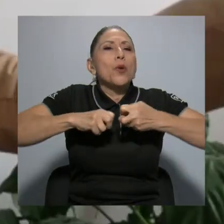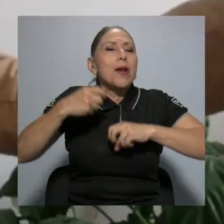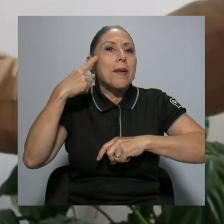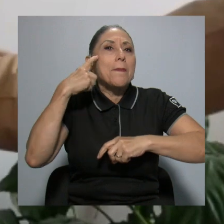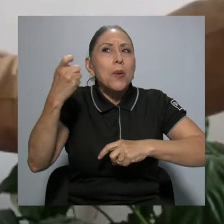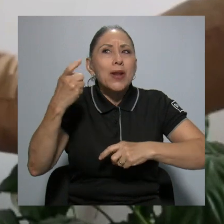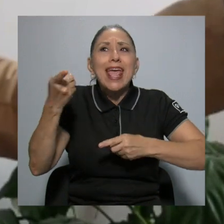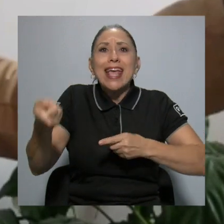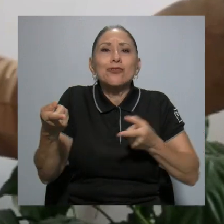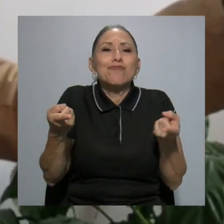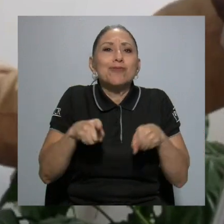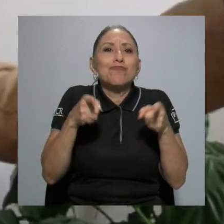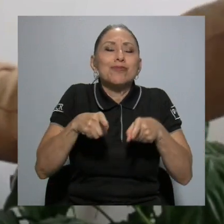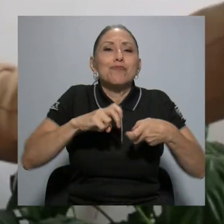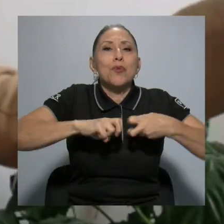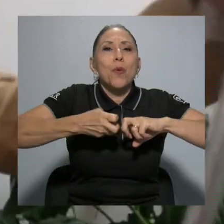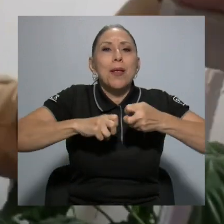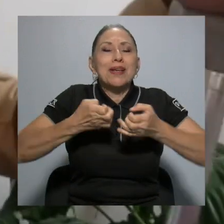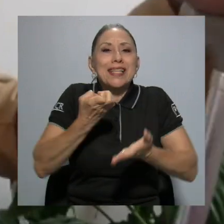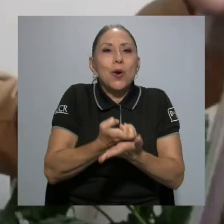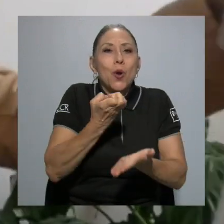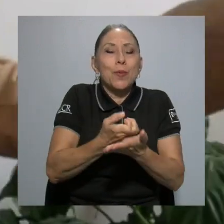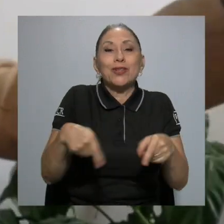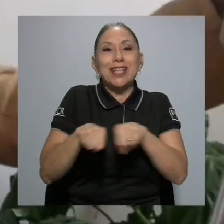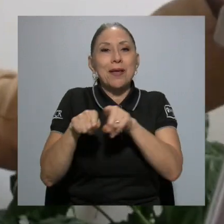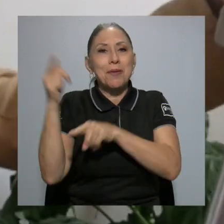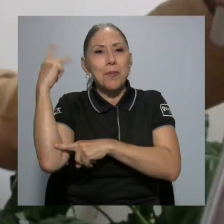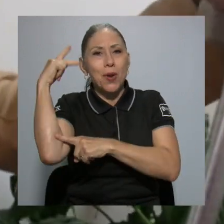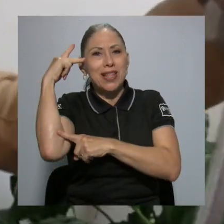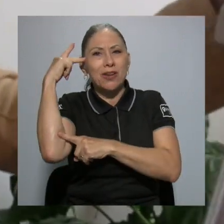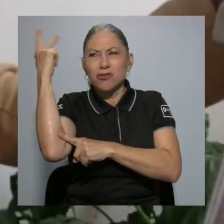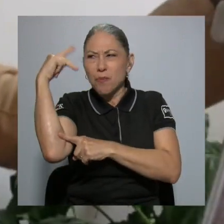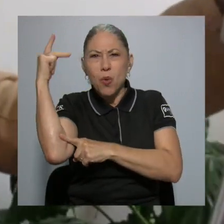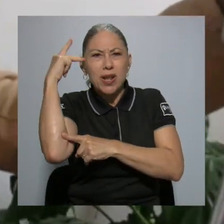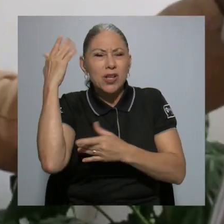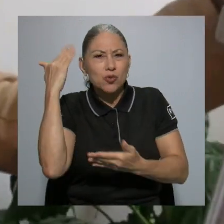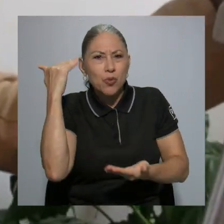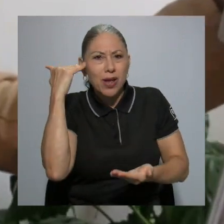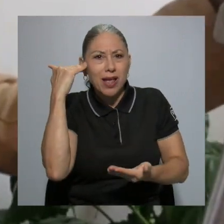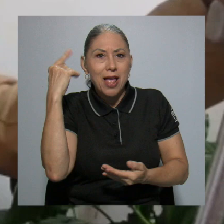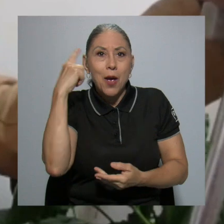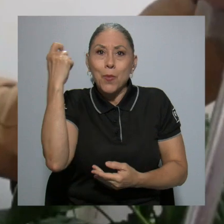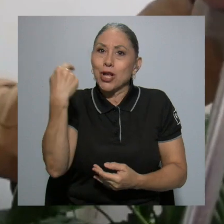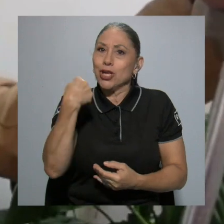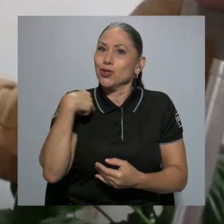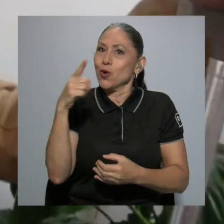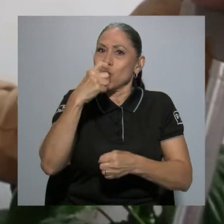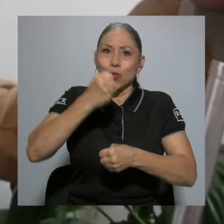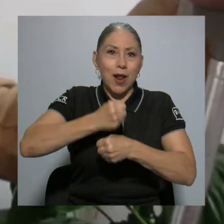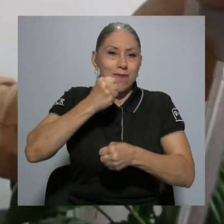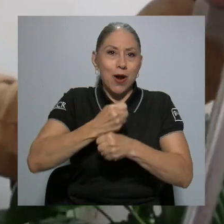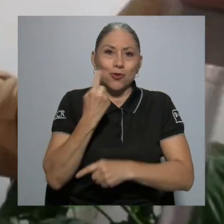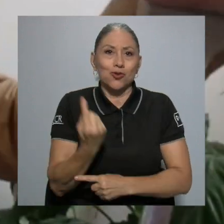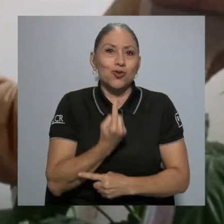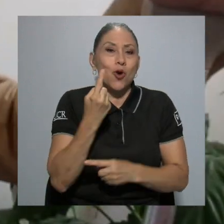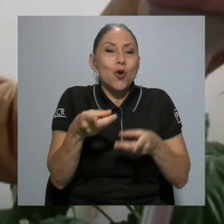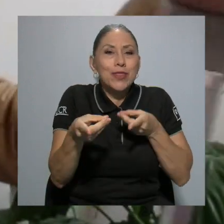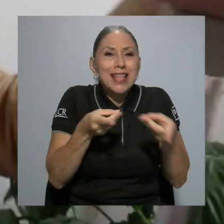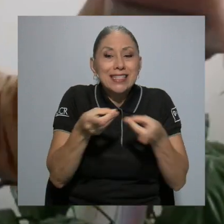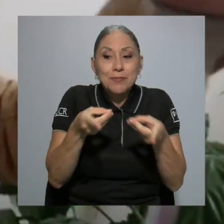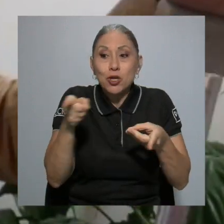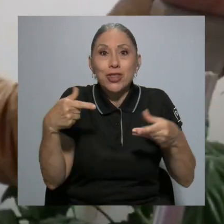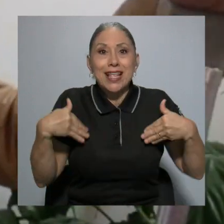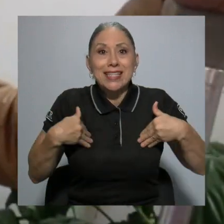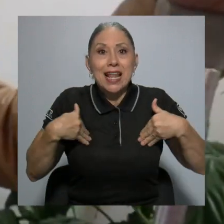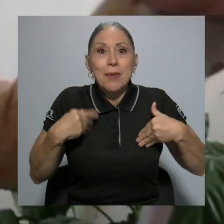problema porque me ha traído problemas económicos y políticos. Políticos en el sentido que no trabajo solo en la descripción de este animal que